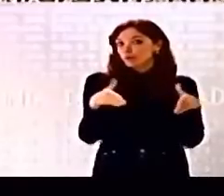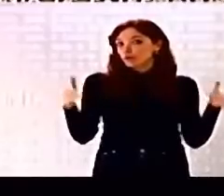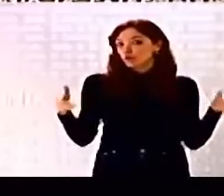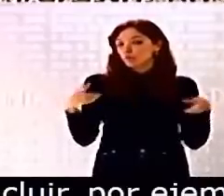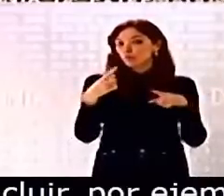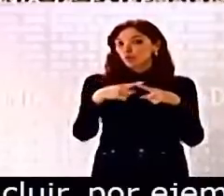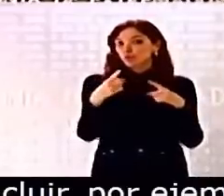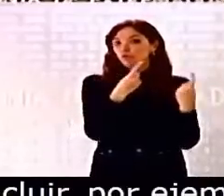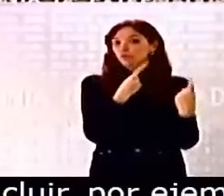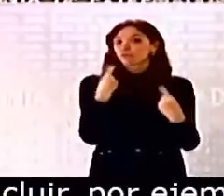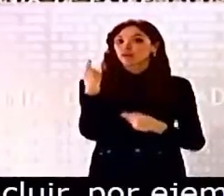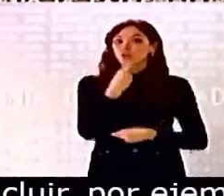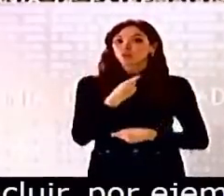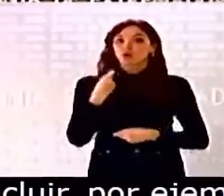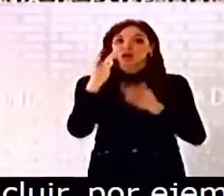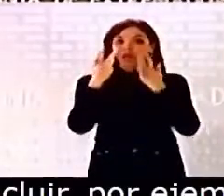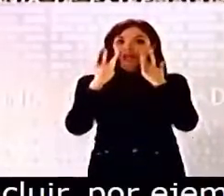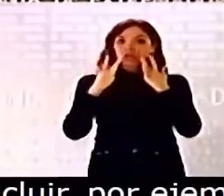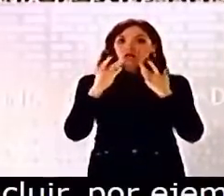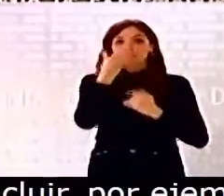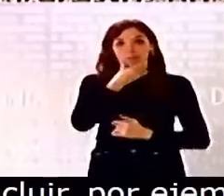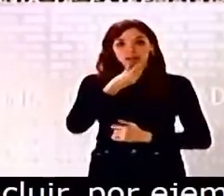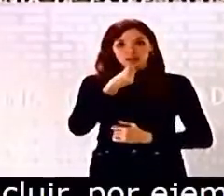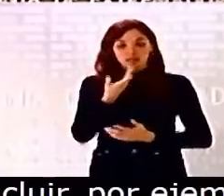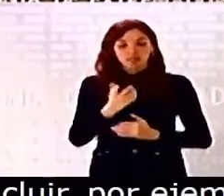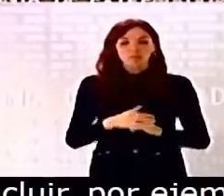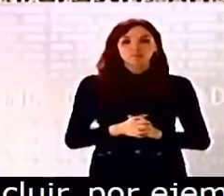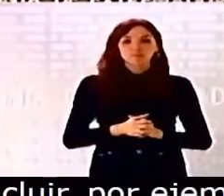productos de perfumería, droguería, higiene y belleza,